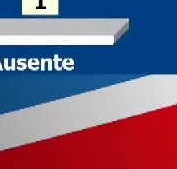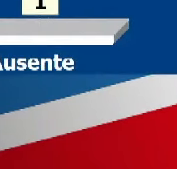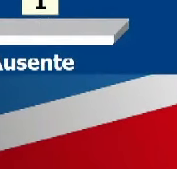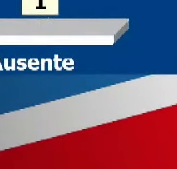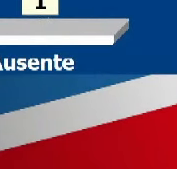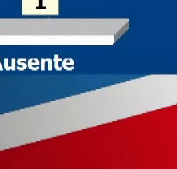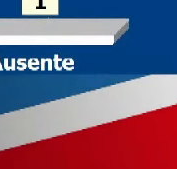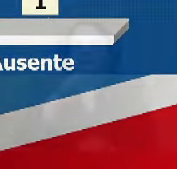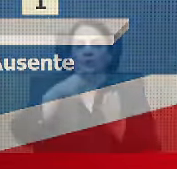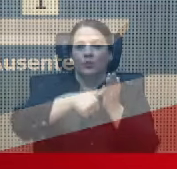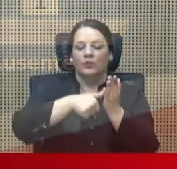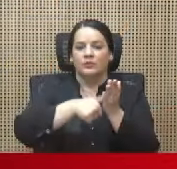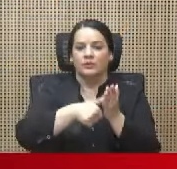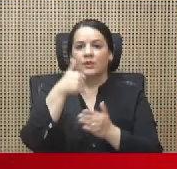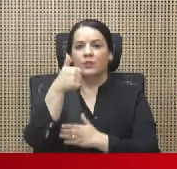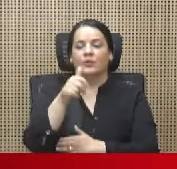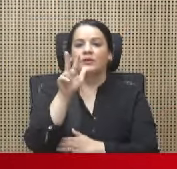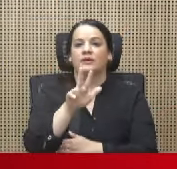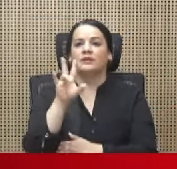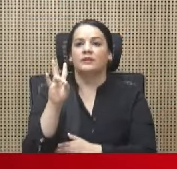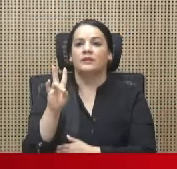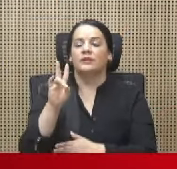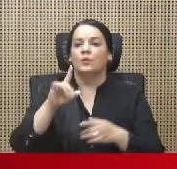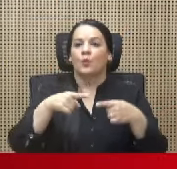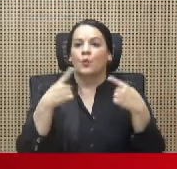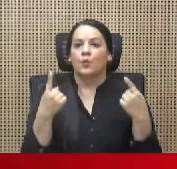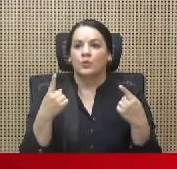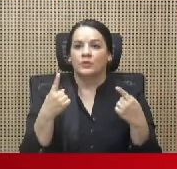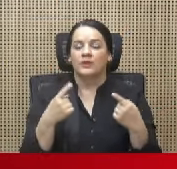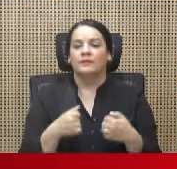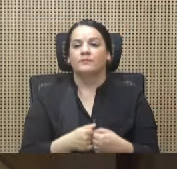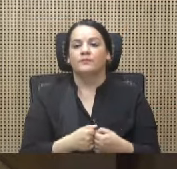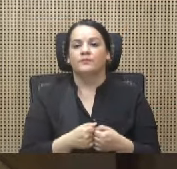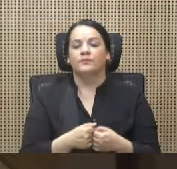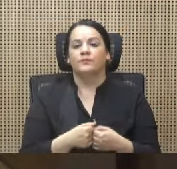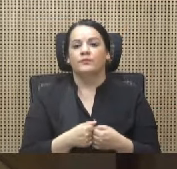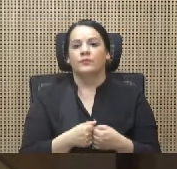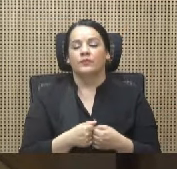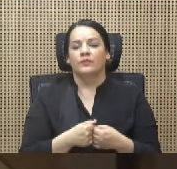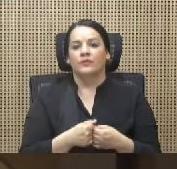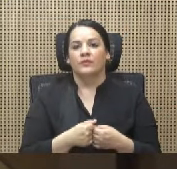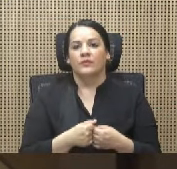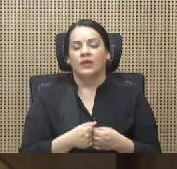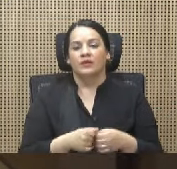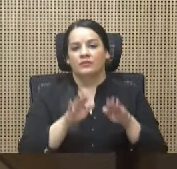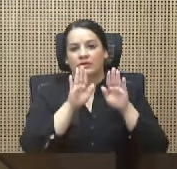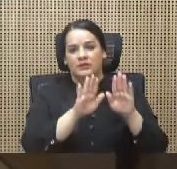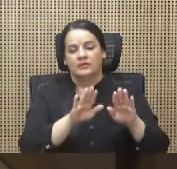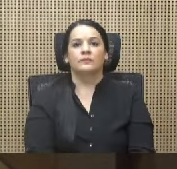Cinco votos a favor, 37 en contra, rechazada, abrir puertas.